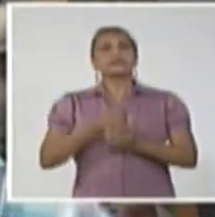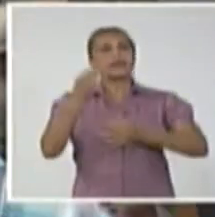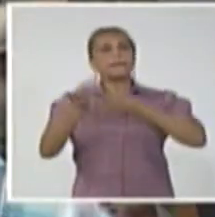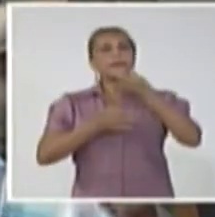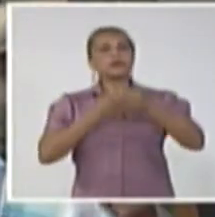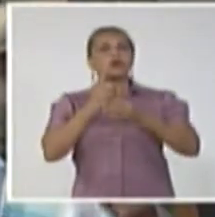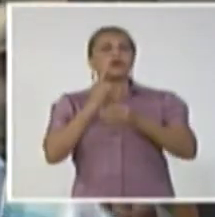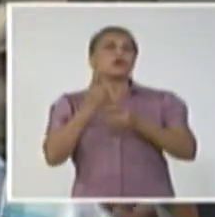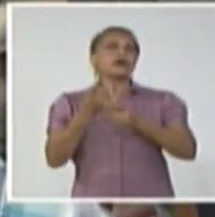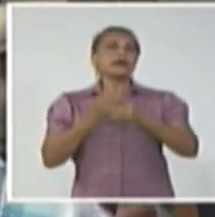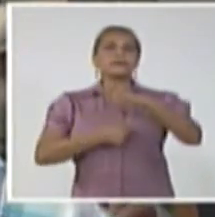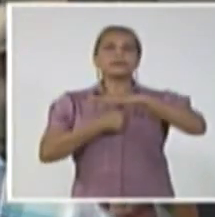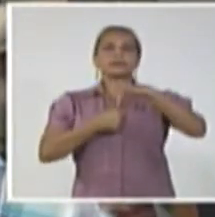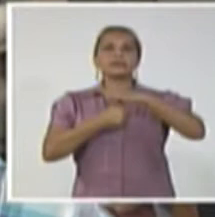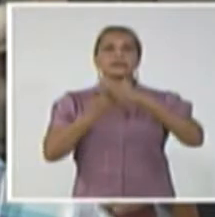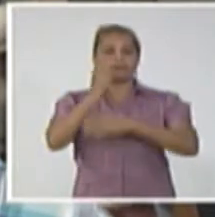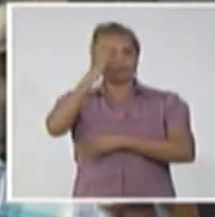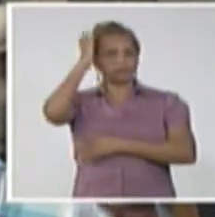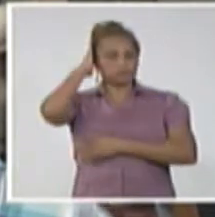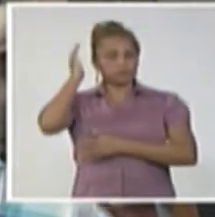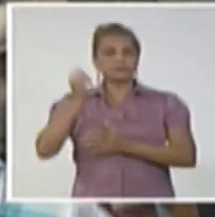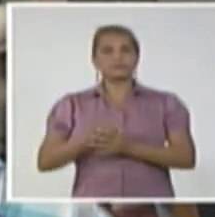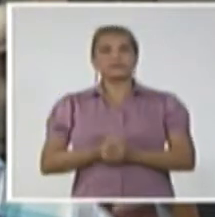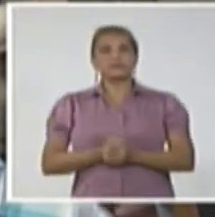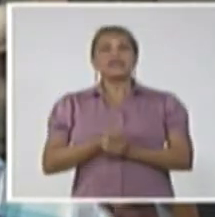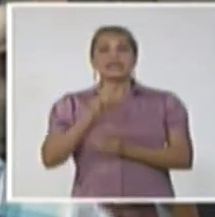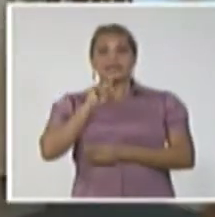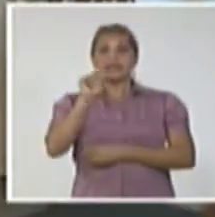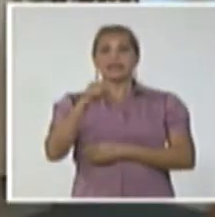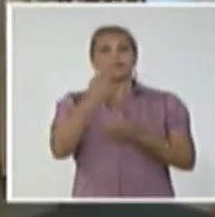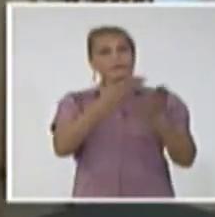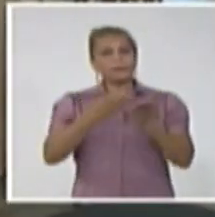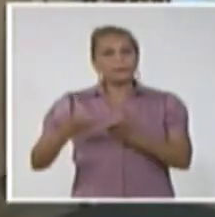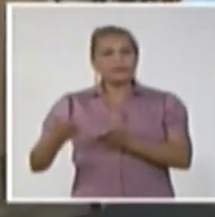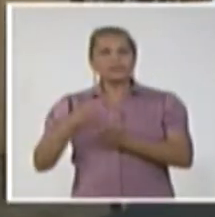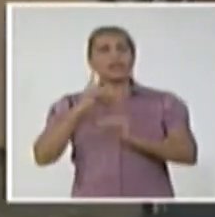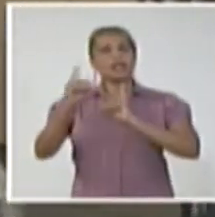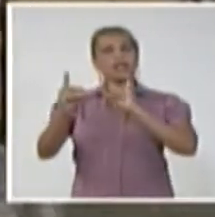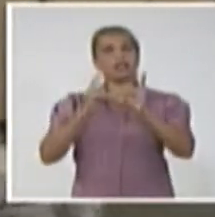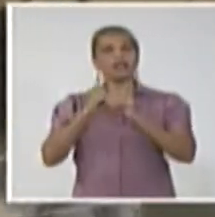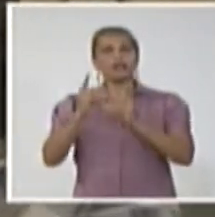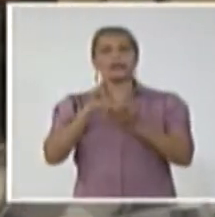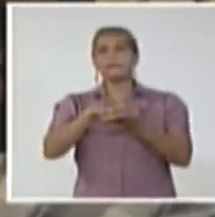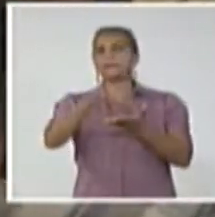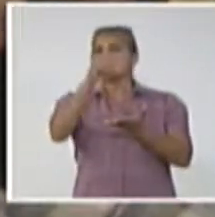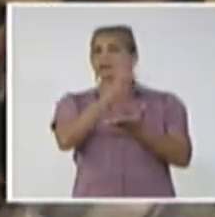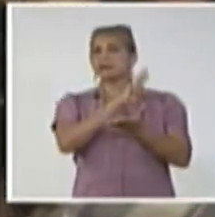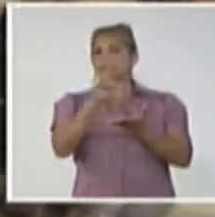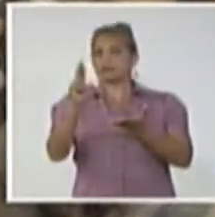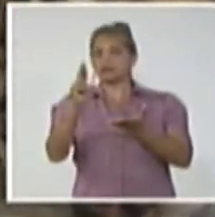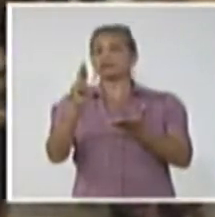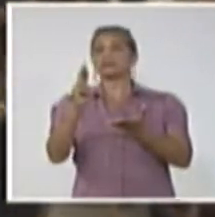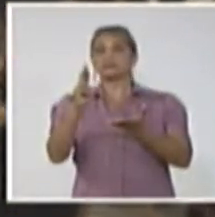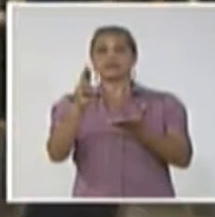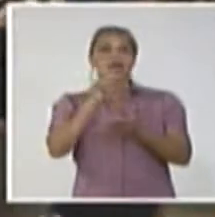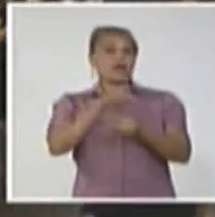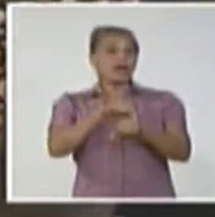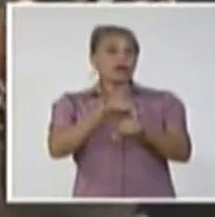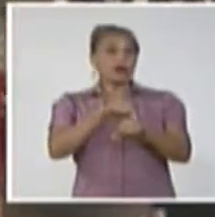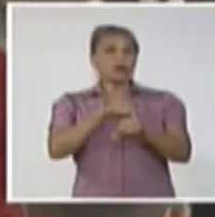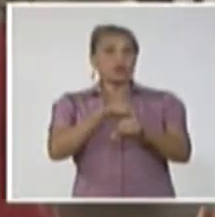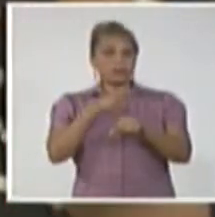de la República, Miguel Díaz-Canel Bermúdez, quien dio la bienvenida al diálogo en el Palacio de la Revolución. Todavía